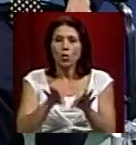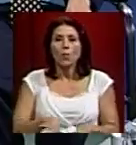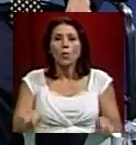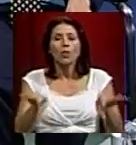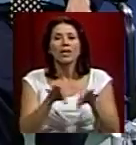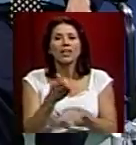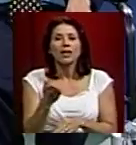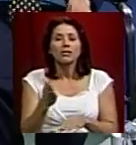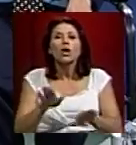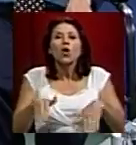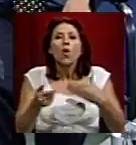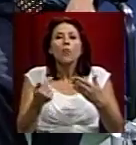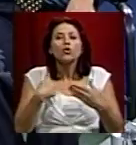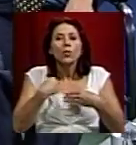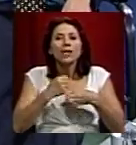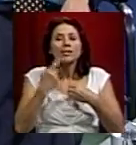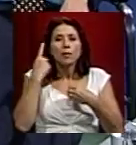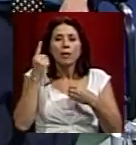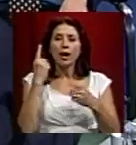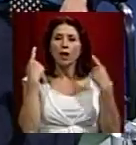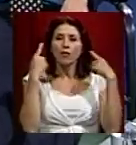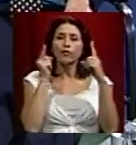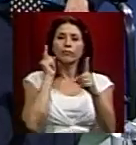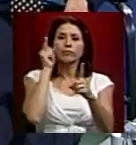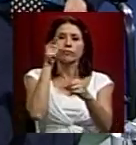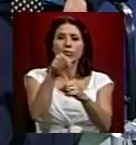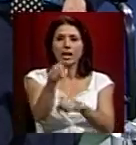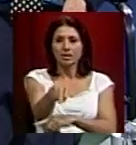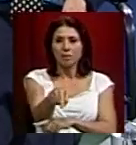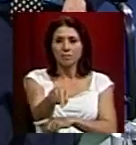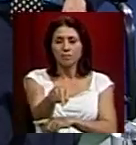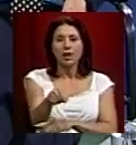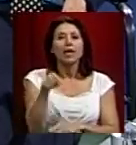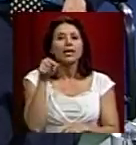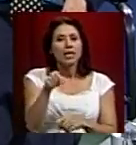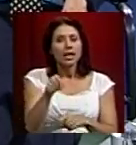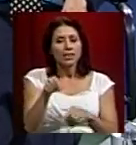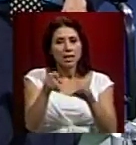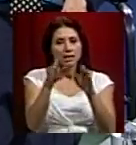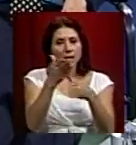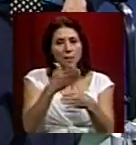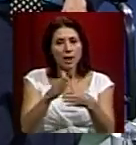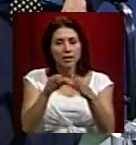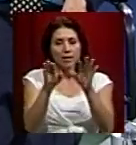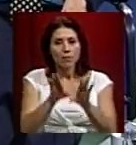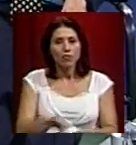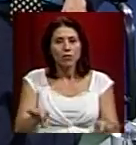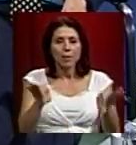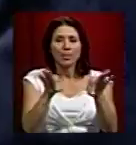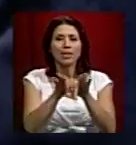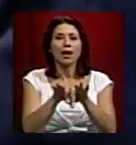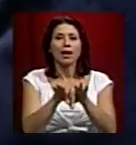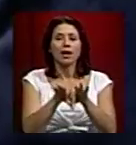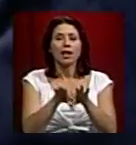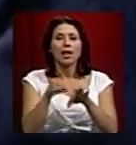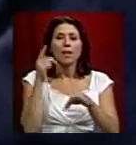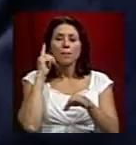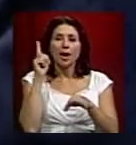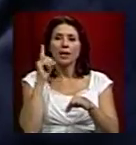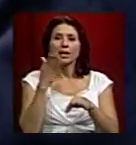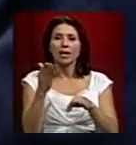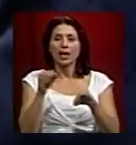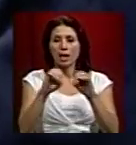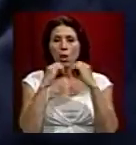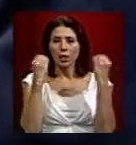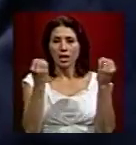voy a hacer para llegar allá. Y ahí es donde está, digamos, la parte fundamental de posicionar la organización